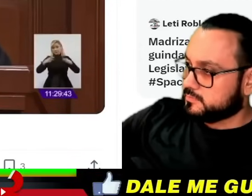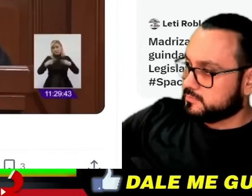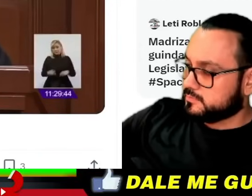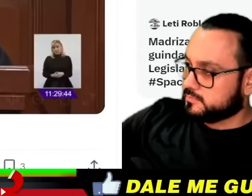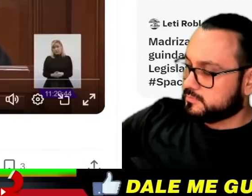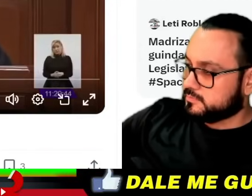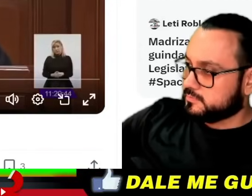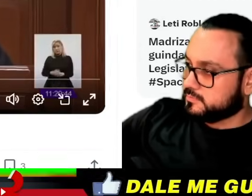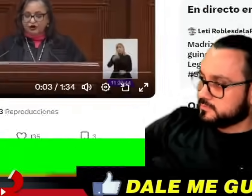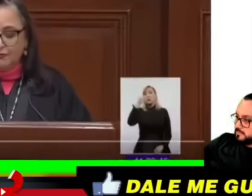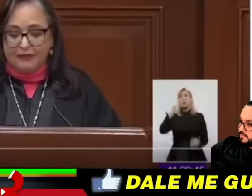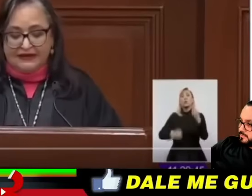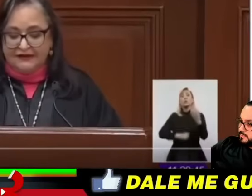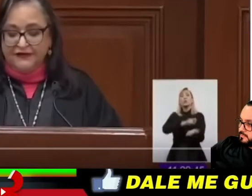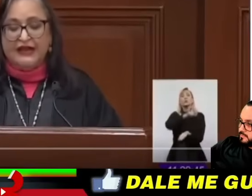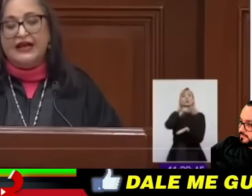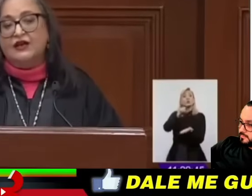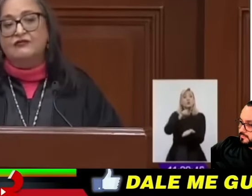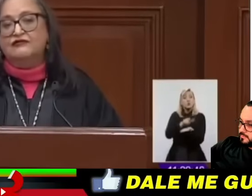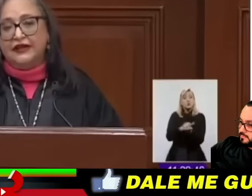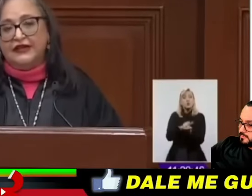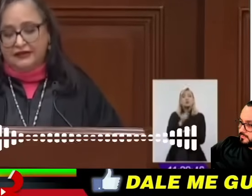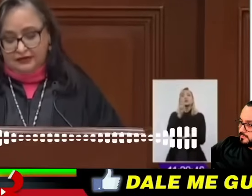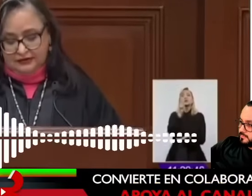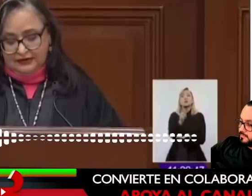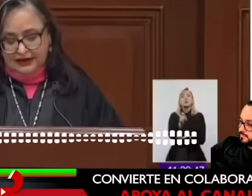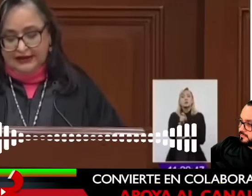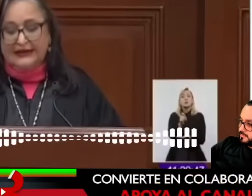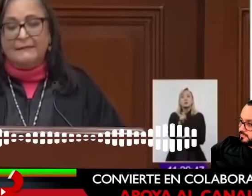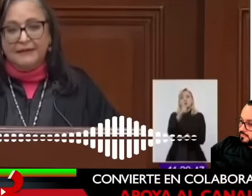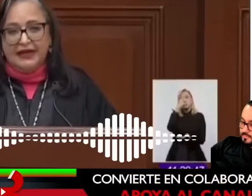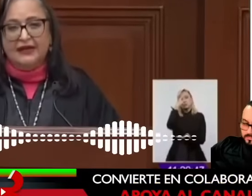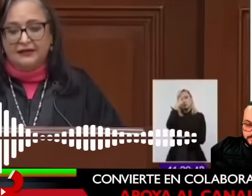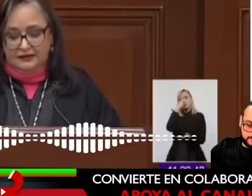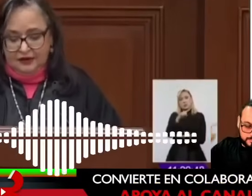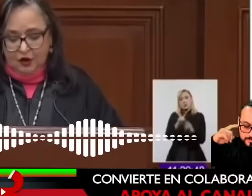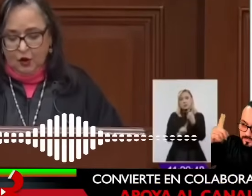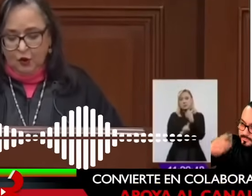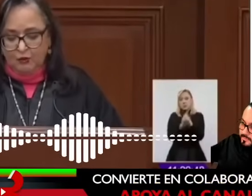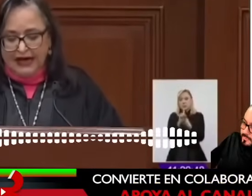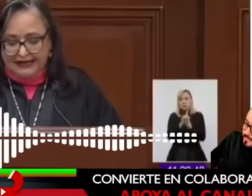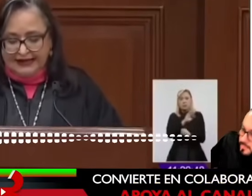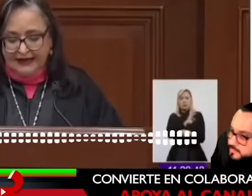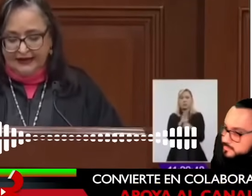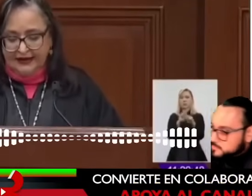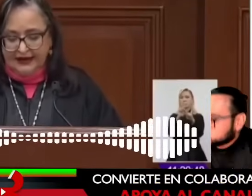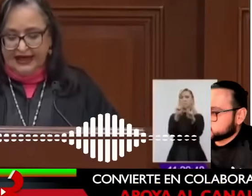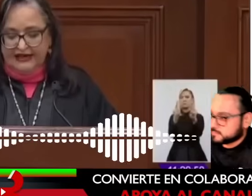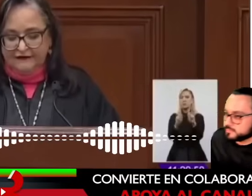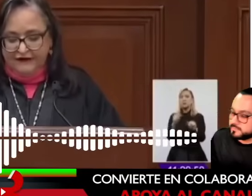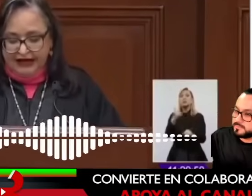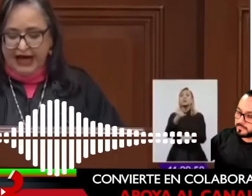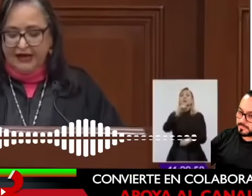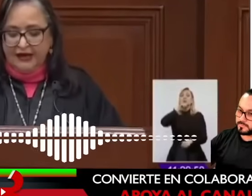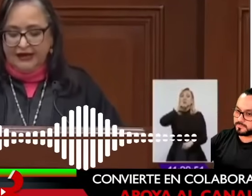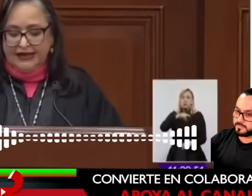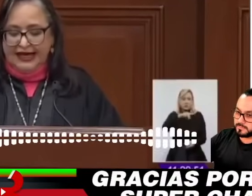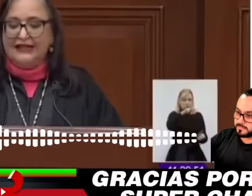la justicia no solo Pacifica el conflicto también humaniza